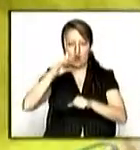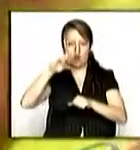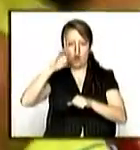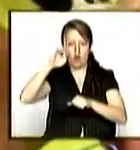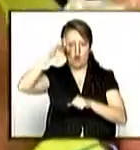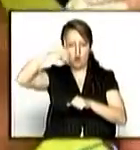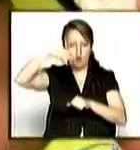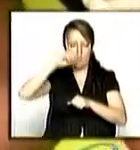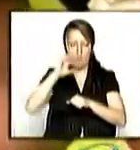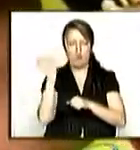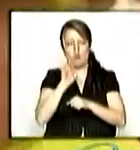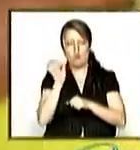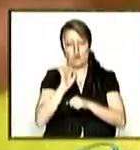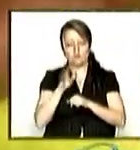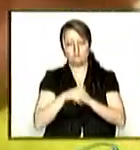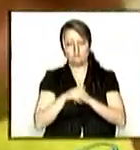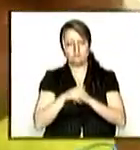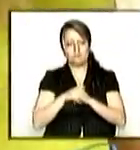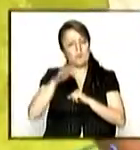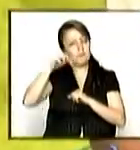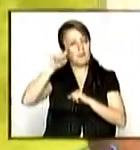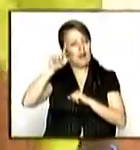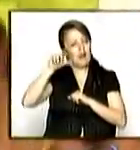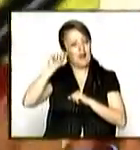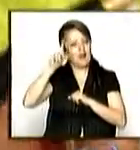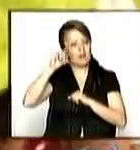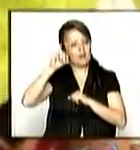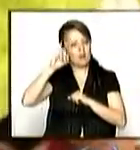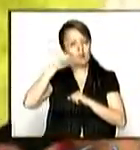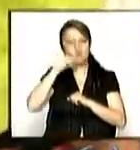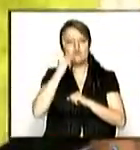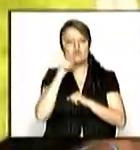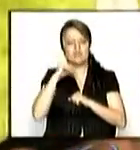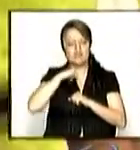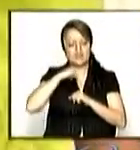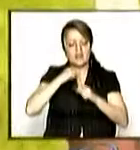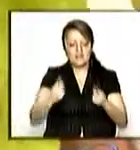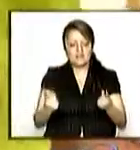y tiene unos ganchos que